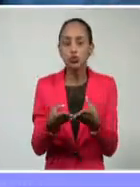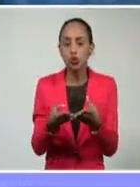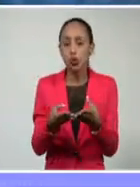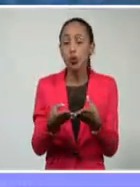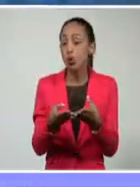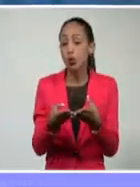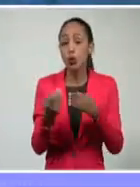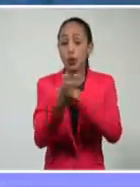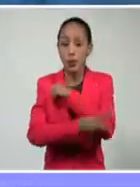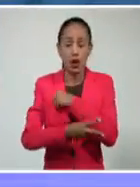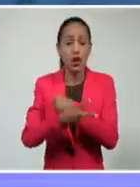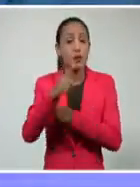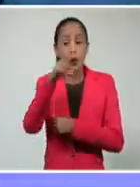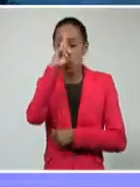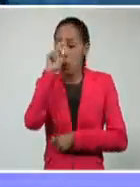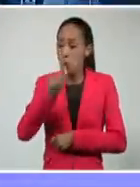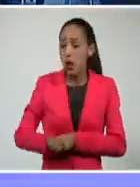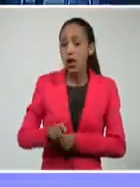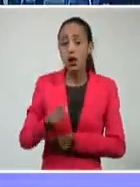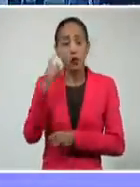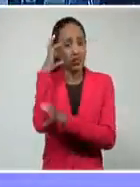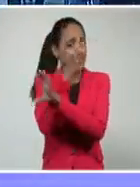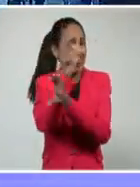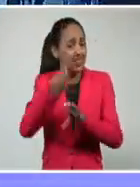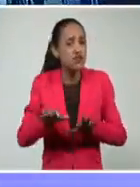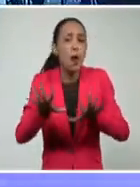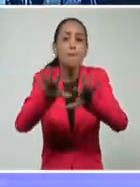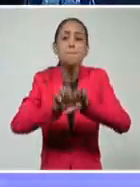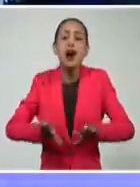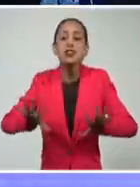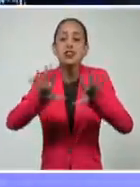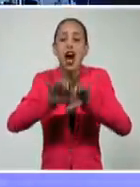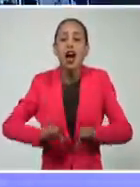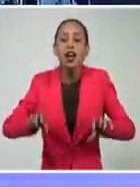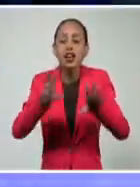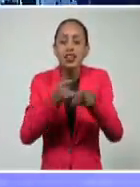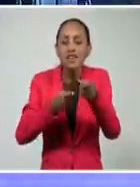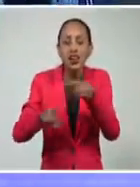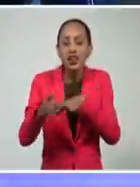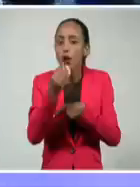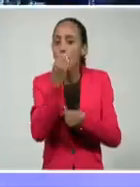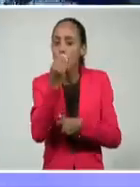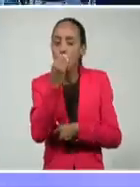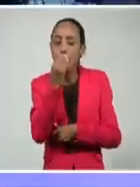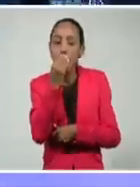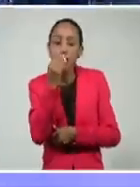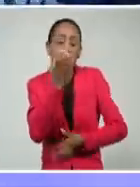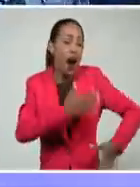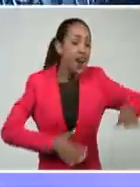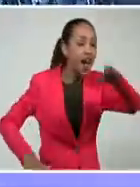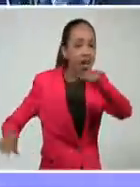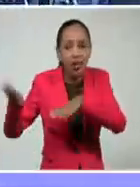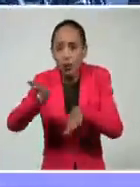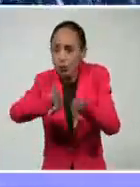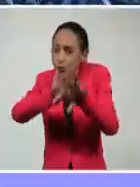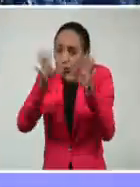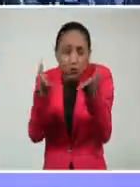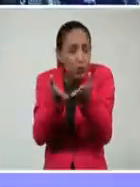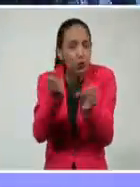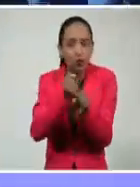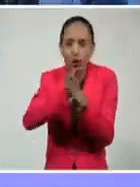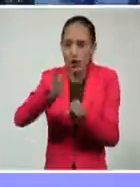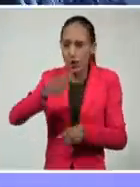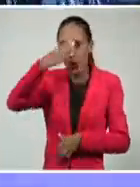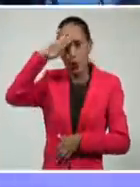médico, científico, masajista, plomero, vendedor de alimentos, nadador o cartomántico. El bloqueo lo sufre cada uno de